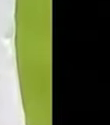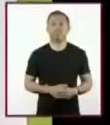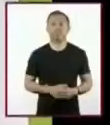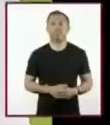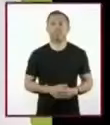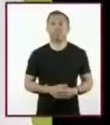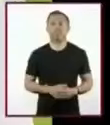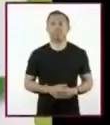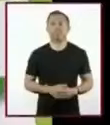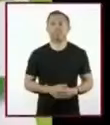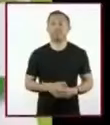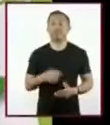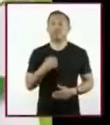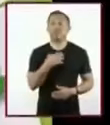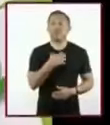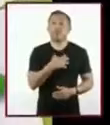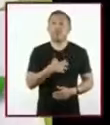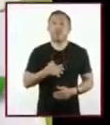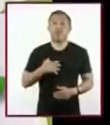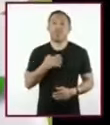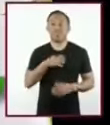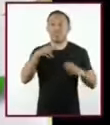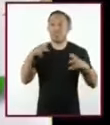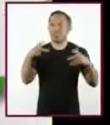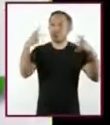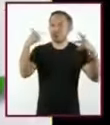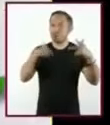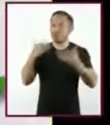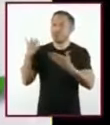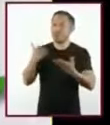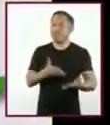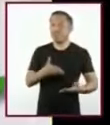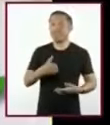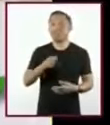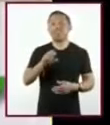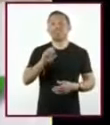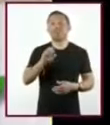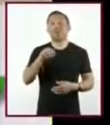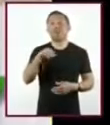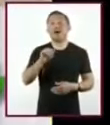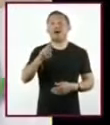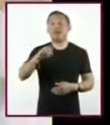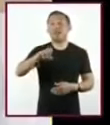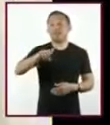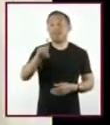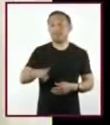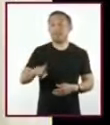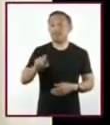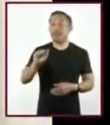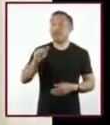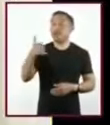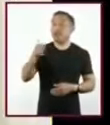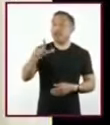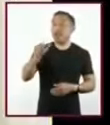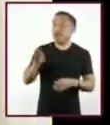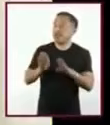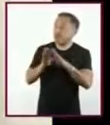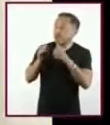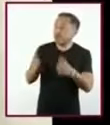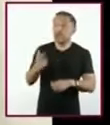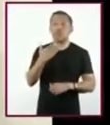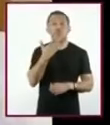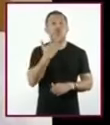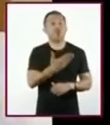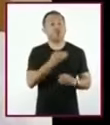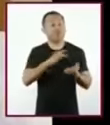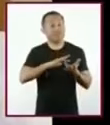Y me siento muy contenta de recibir en el estudio a Yanitza Márquez Ayala, ¿Cómo estás, Yanitza? Muy bien, muchas gracias. Gracias